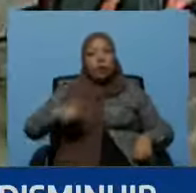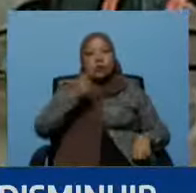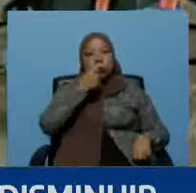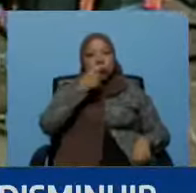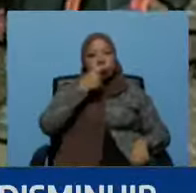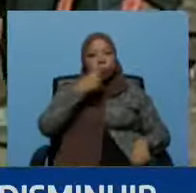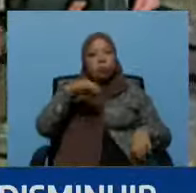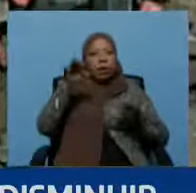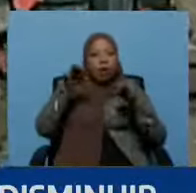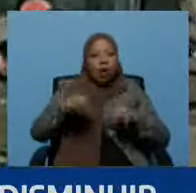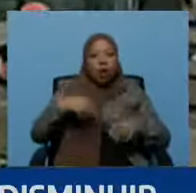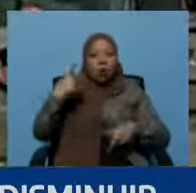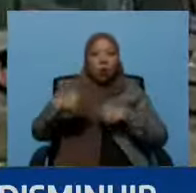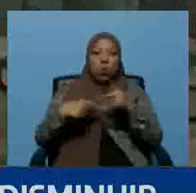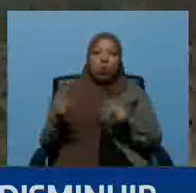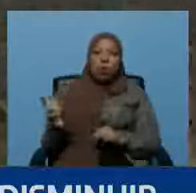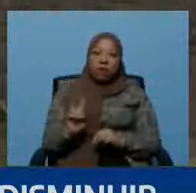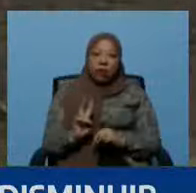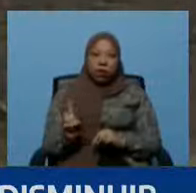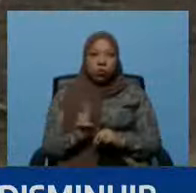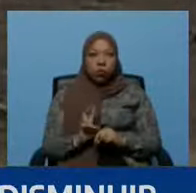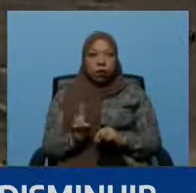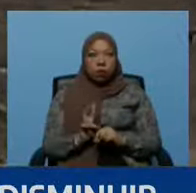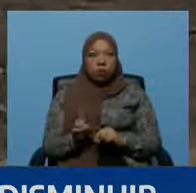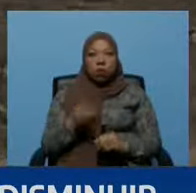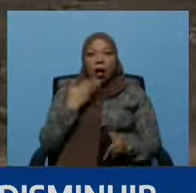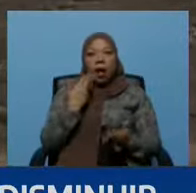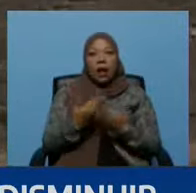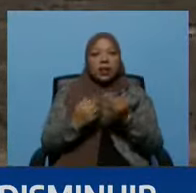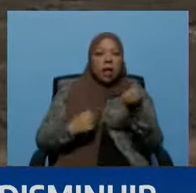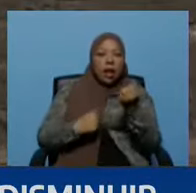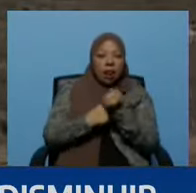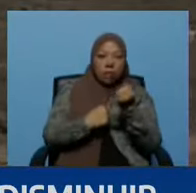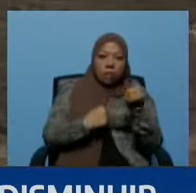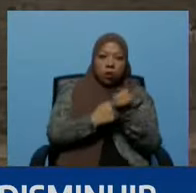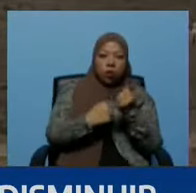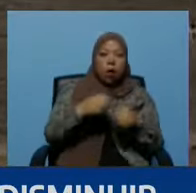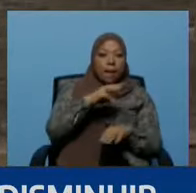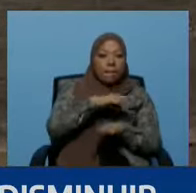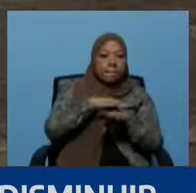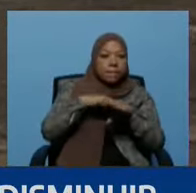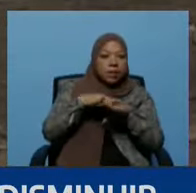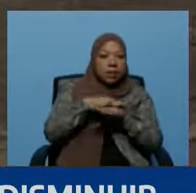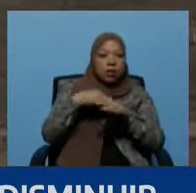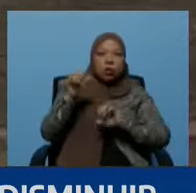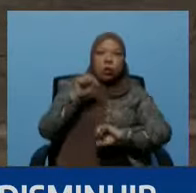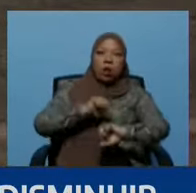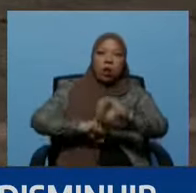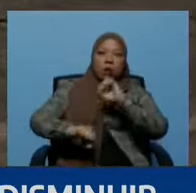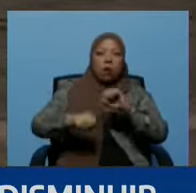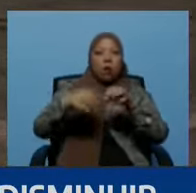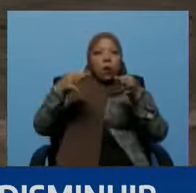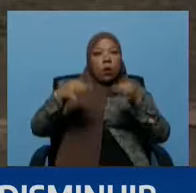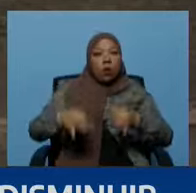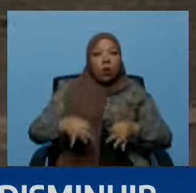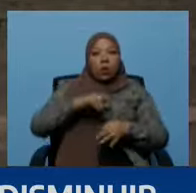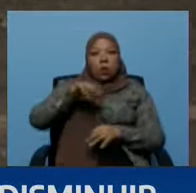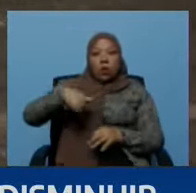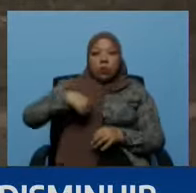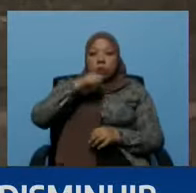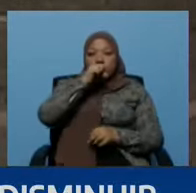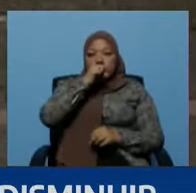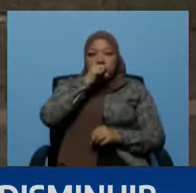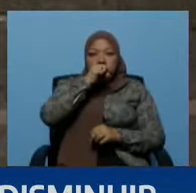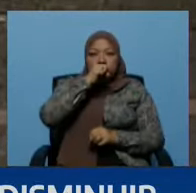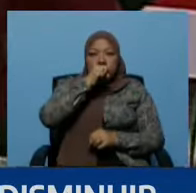de lo afirmativo venezolano. Gracias al apoyo del ministro de la Defensa, nuestro general en jefe, Vladimir